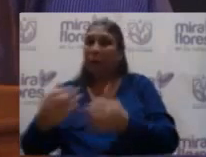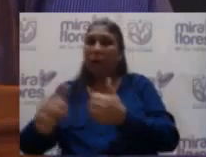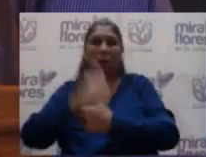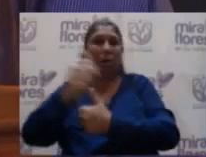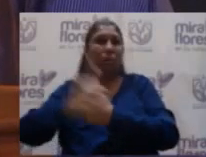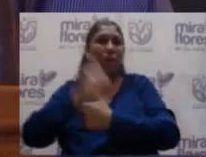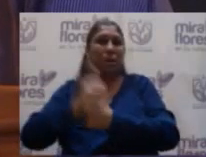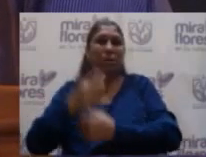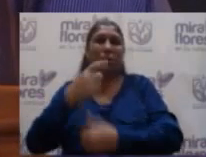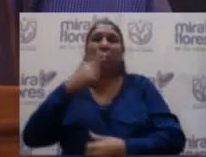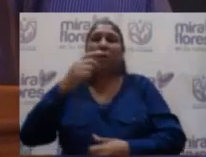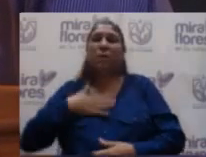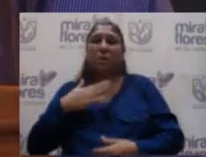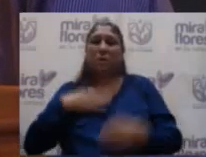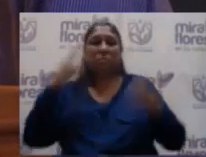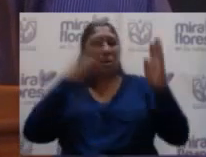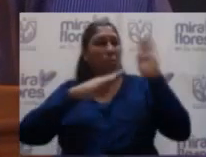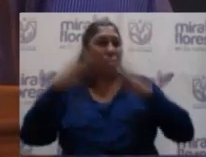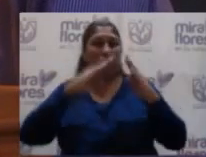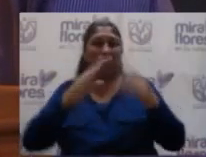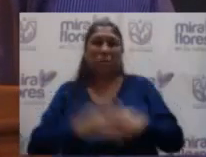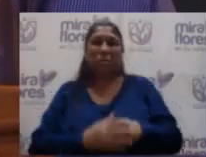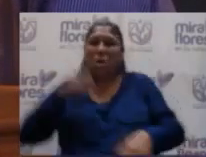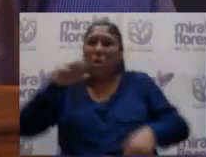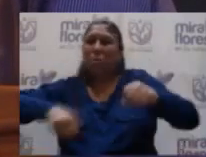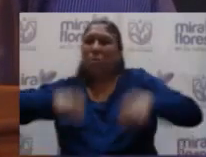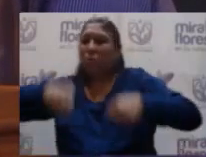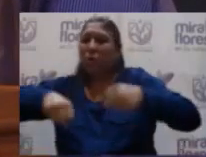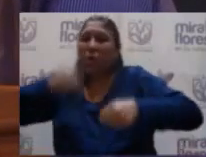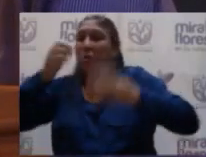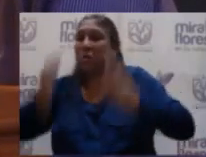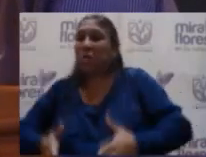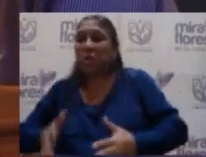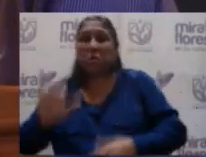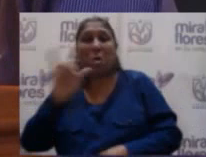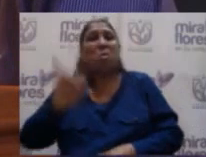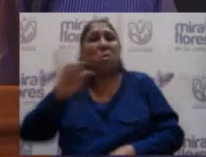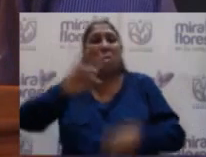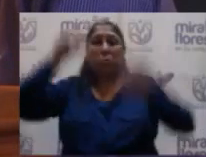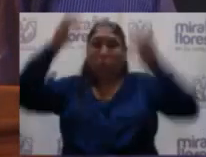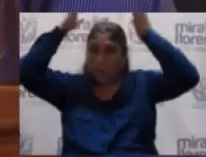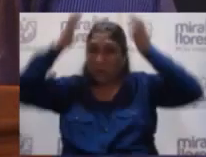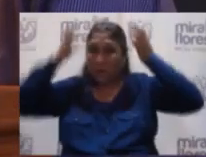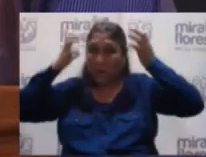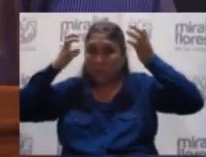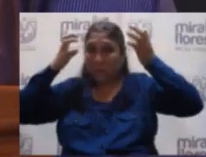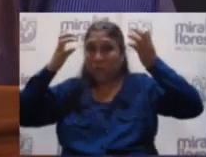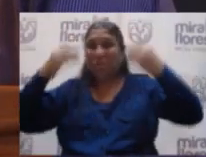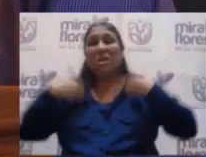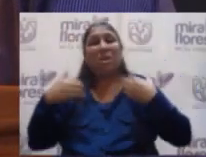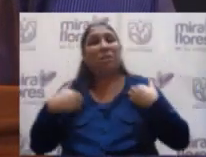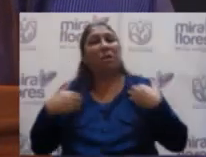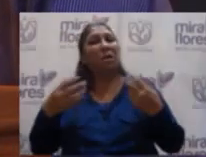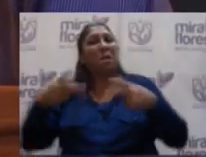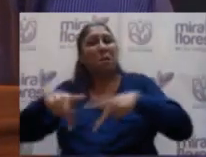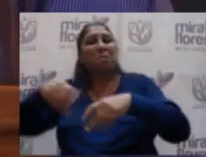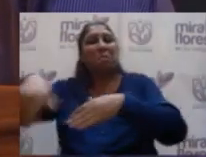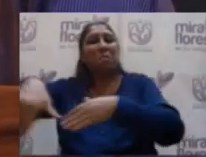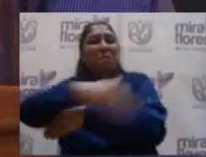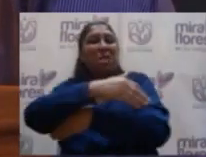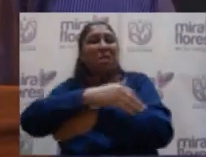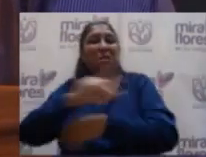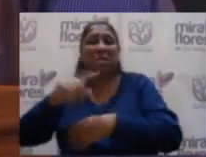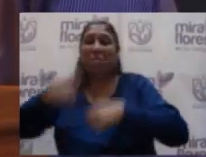preocupación, porque los ciclistas no usan casco, los ciclistas tienen la preferencia, para ellos no